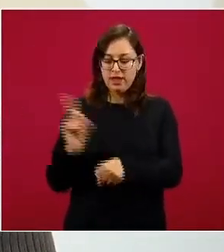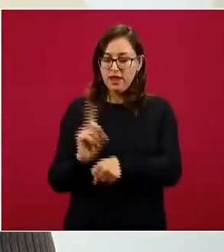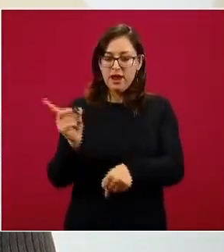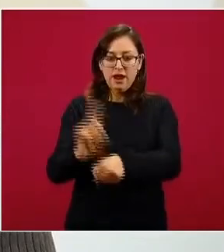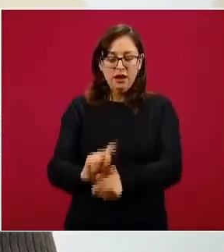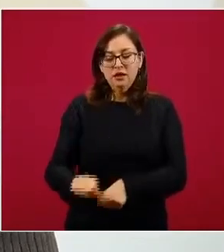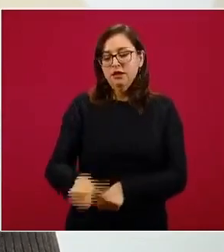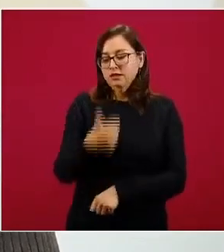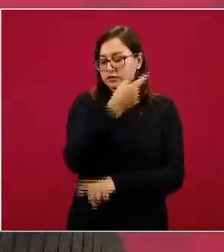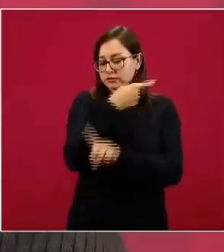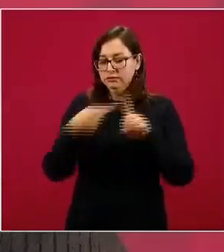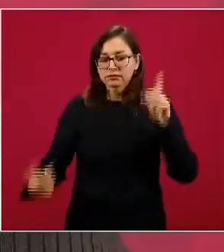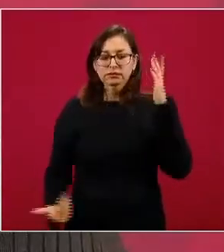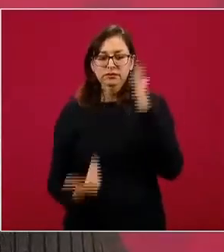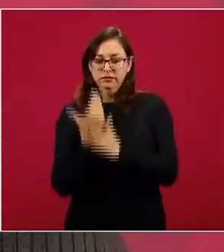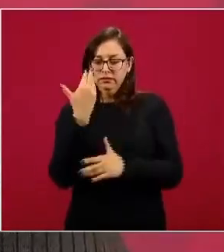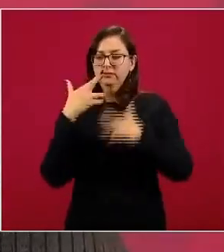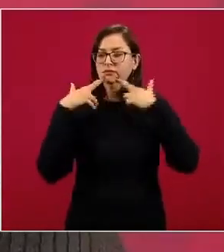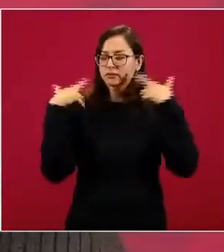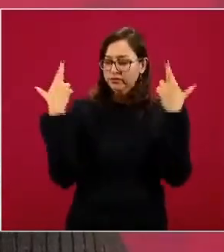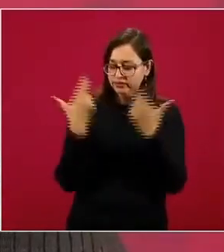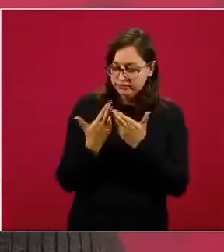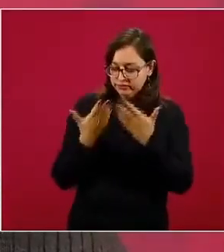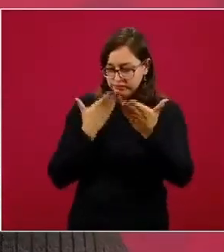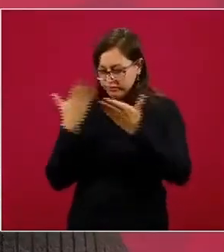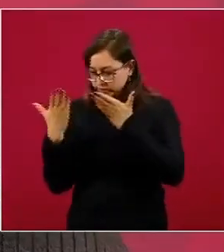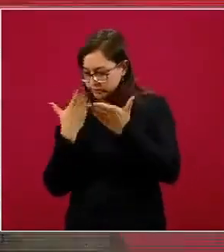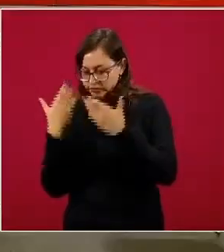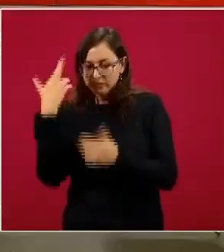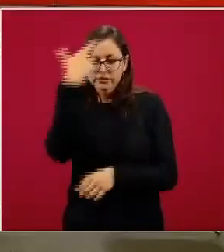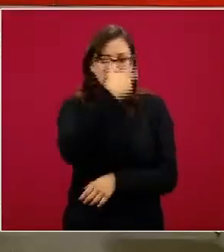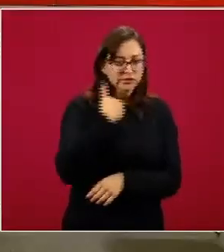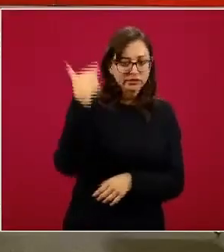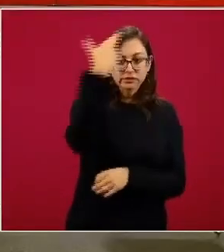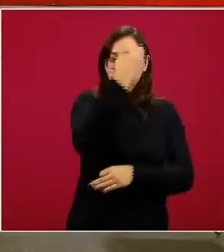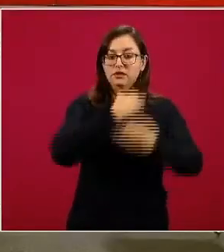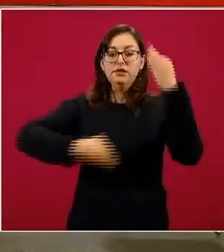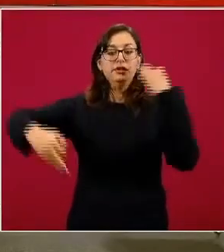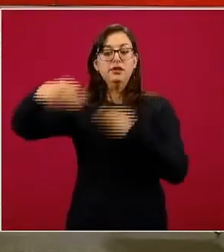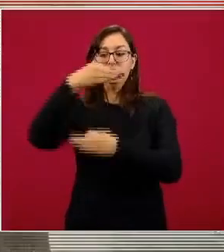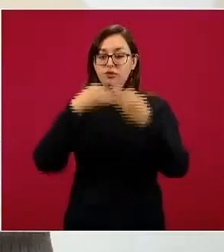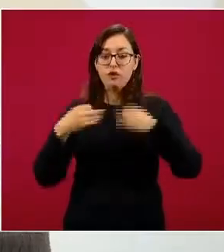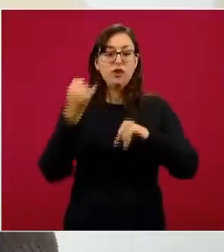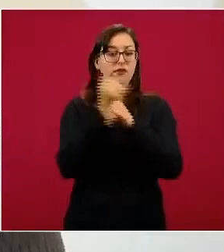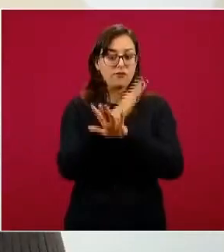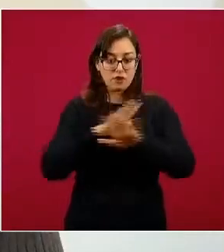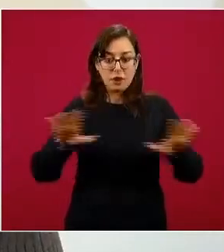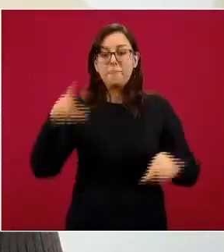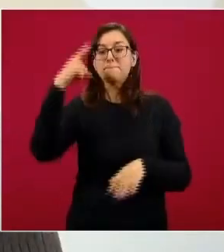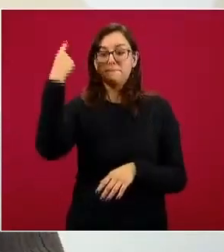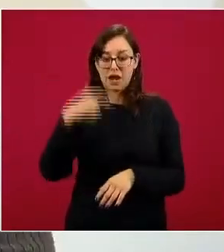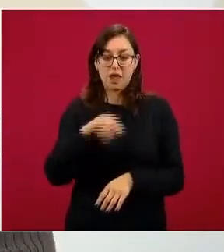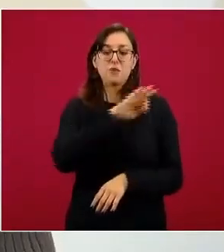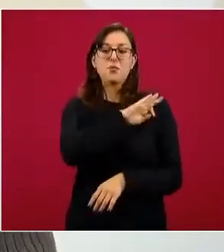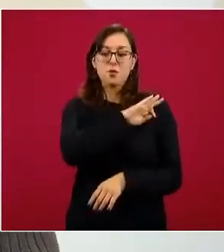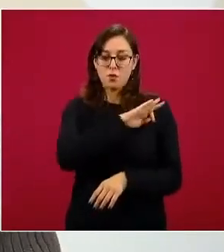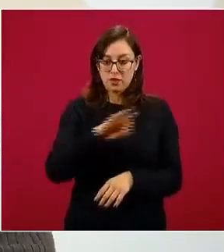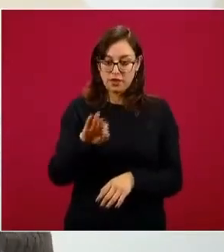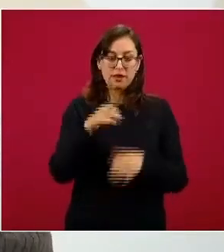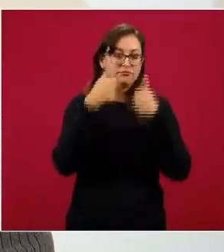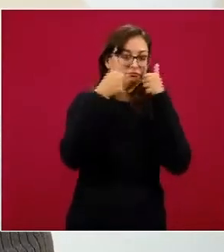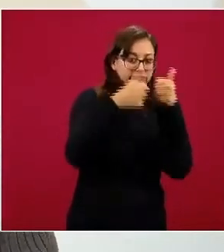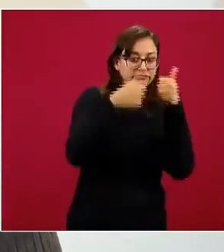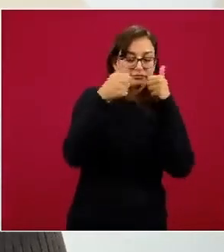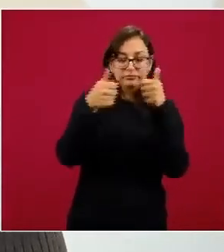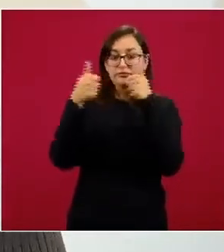11:30 de la mañana y revisa de manera interinstitucional todo este comportamiento para poder llevar a cabo. Y cada vez que se necesite,